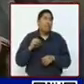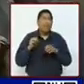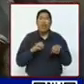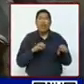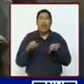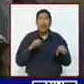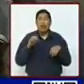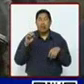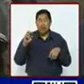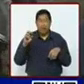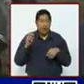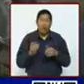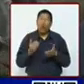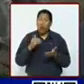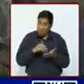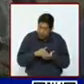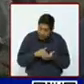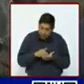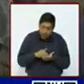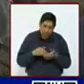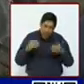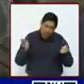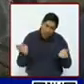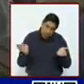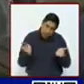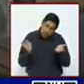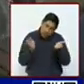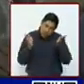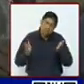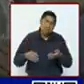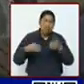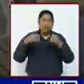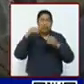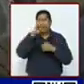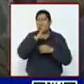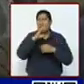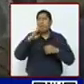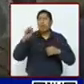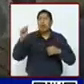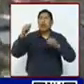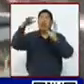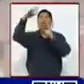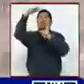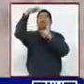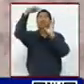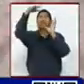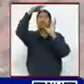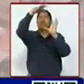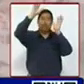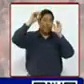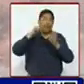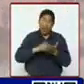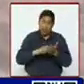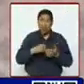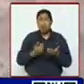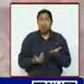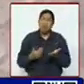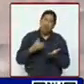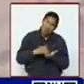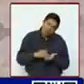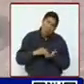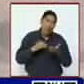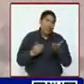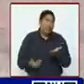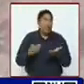realiza el segundo ciclo de esta estimulación de nubes en Cochabamba, de manera que este ciclo se va a ir repitiendo